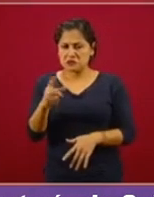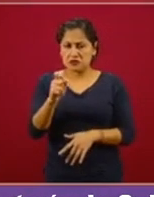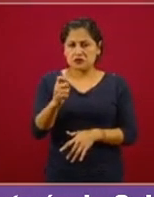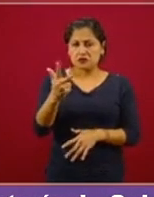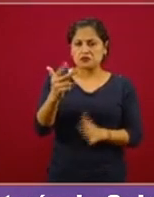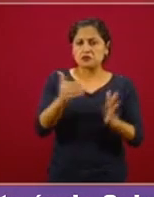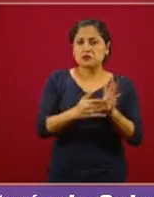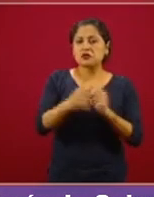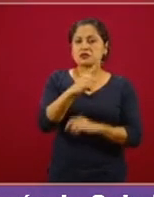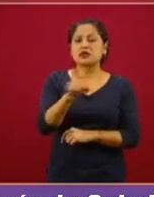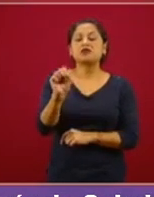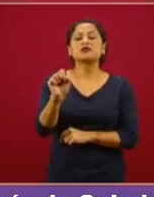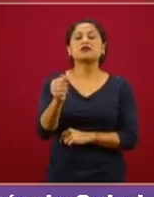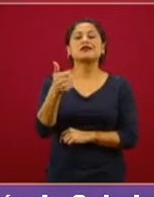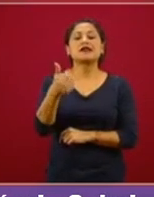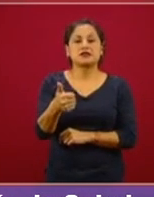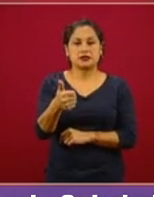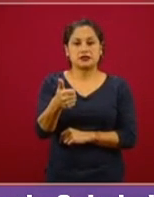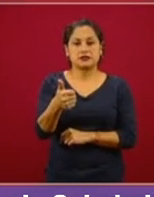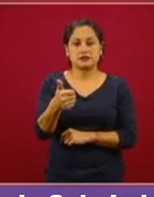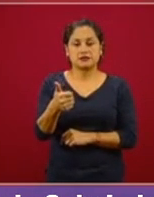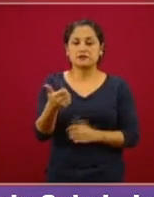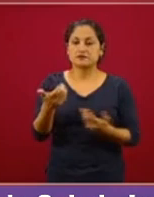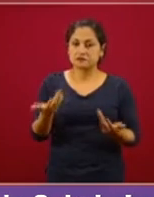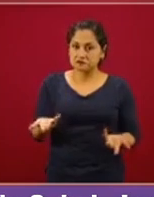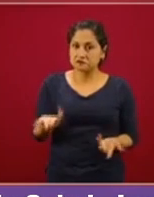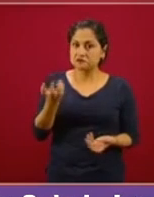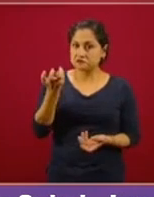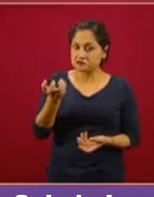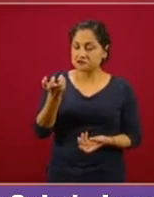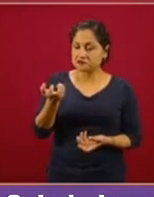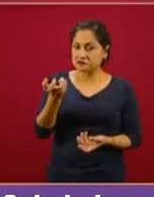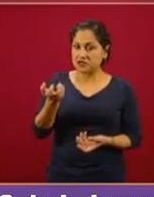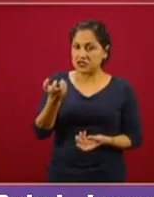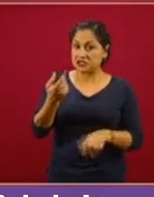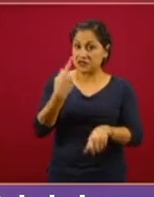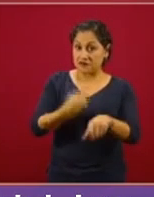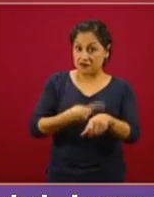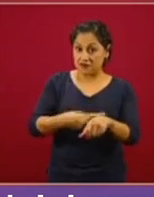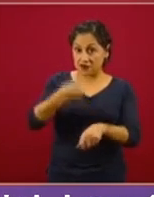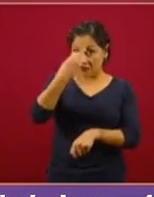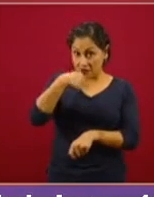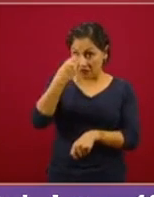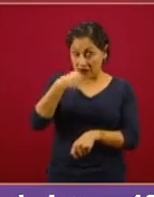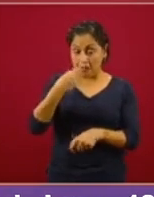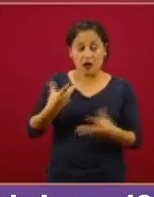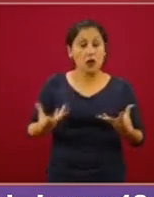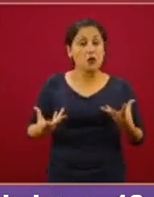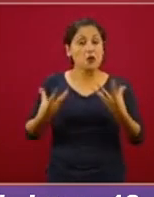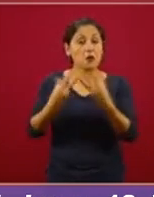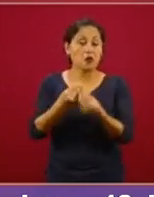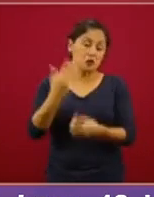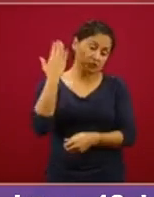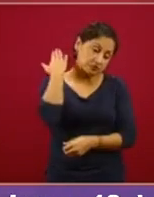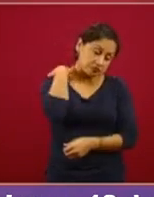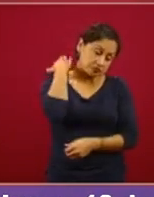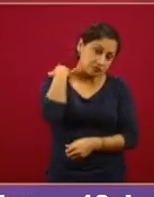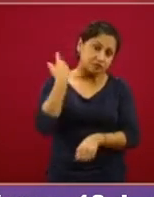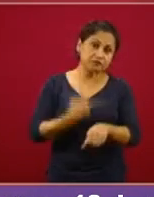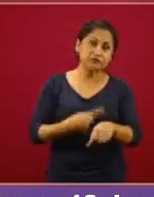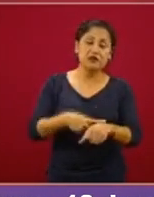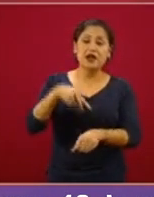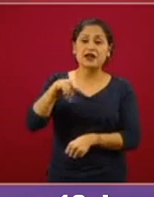28,166 si no me acuerdo mal. Y esta es una causa común que generalmente se agrupa con la neumonía en todo el mundo, y desde